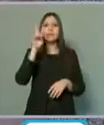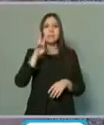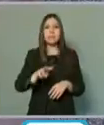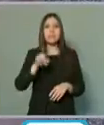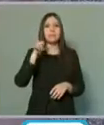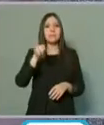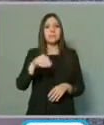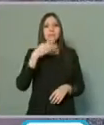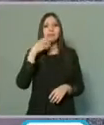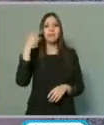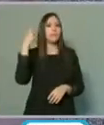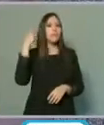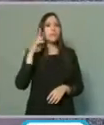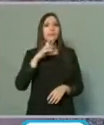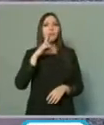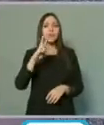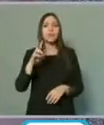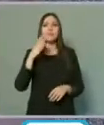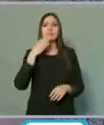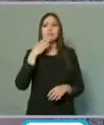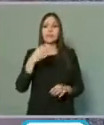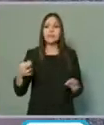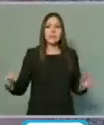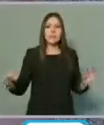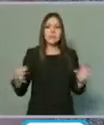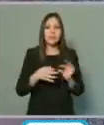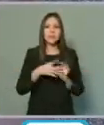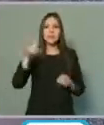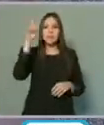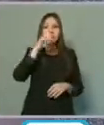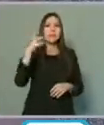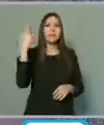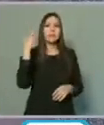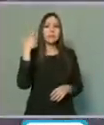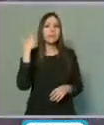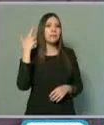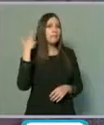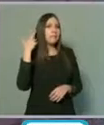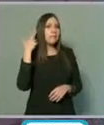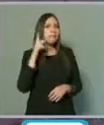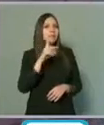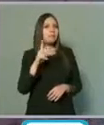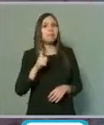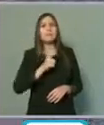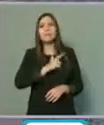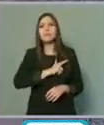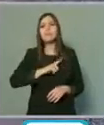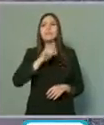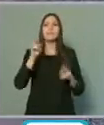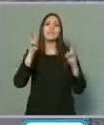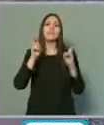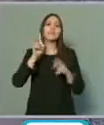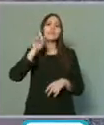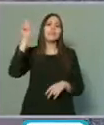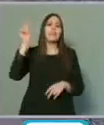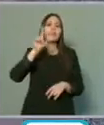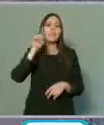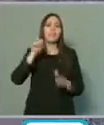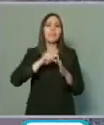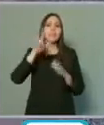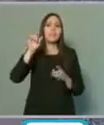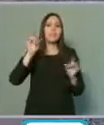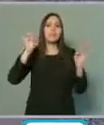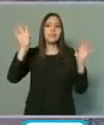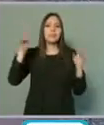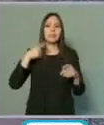creo que va para tu voz, para tu forma de interpretar. Te la recomiendo, escúchala. Me enamoré del tema y la grabamos allá en Los Ángeles con